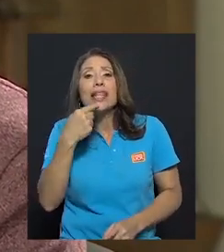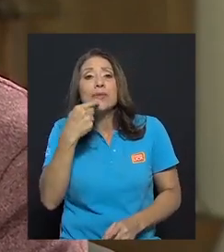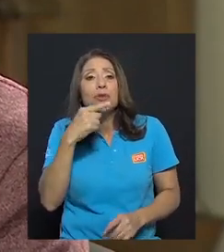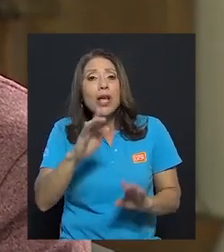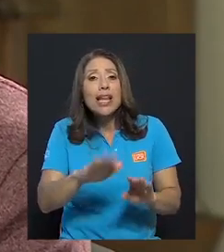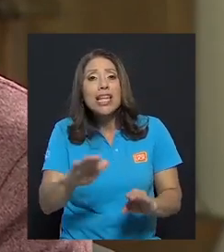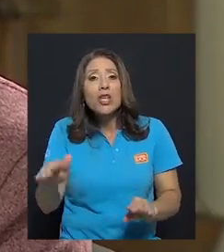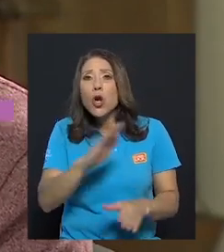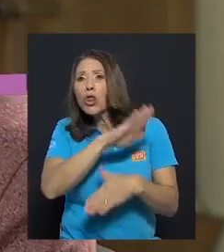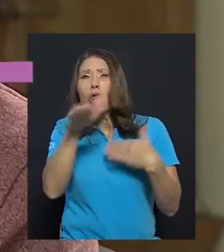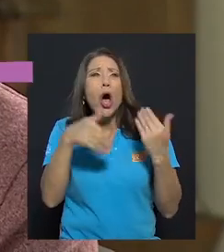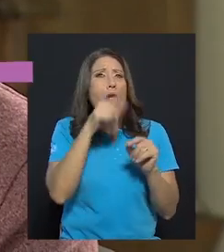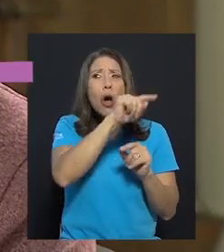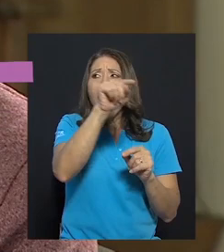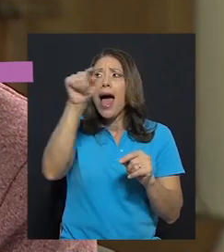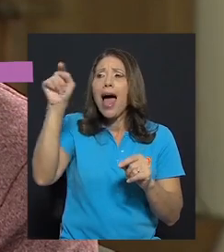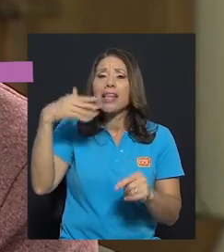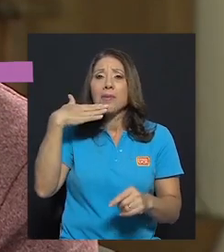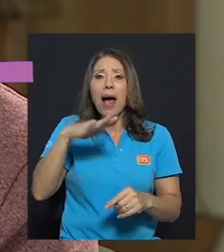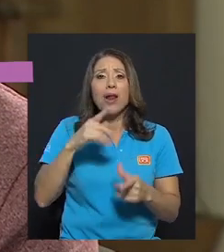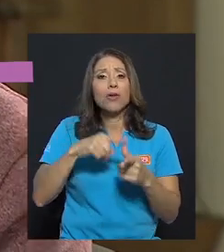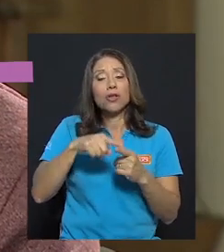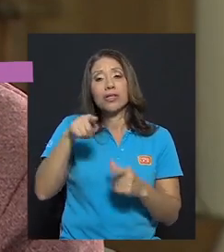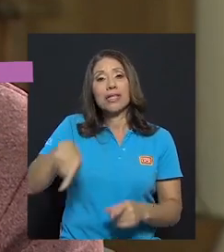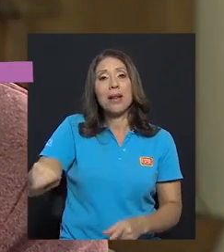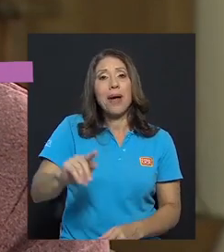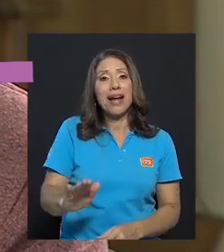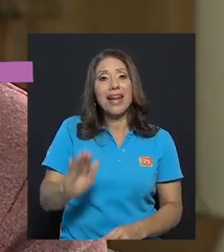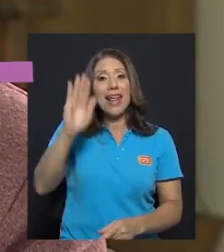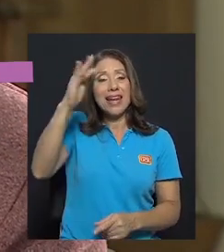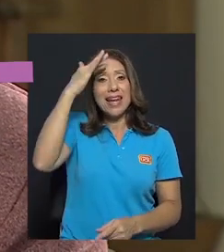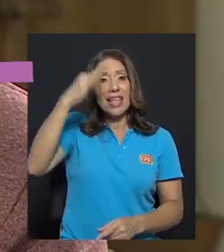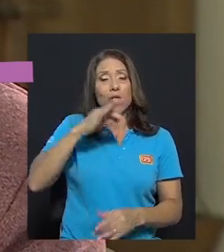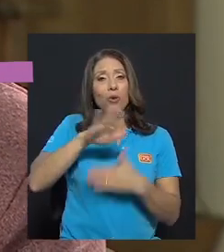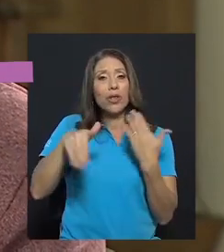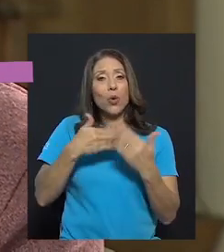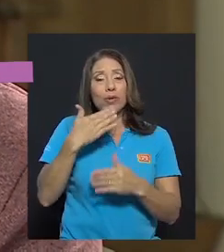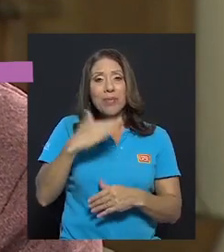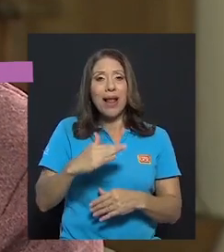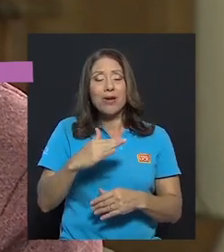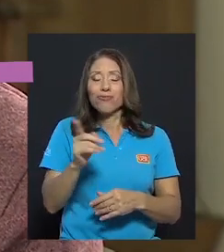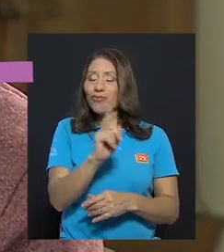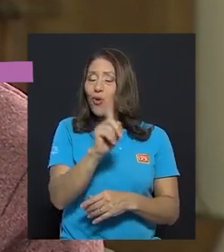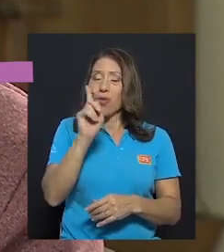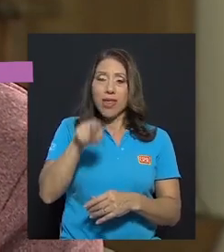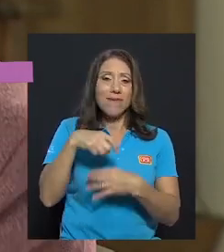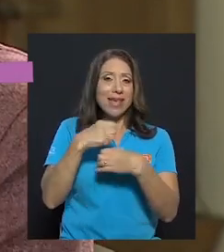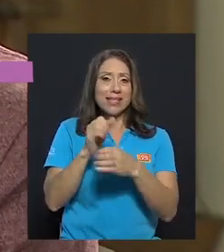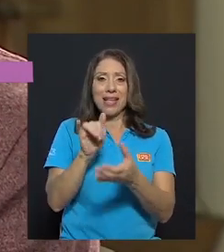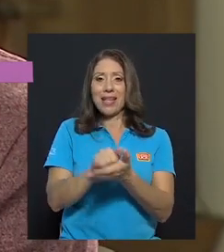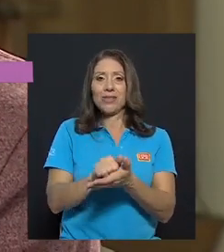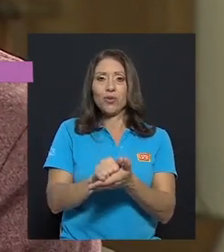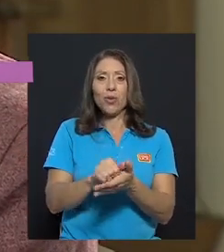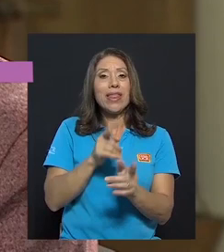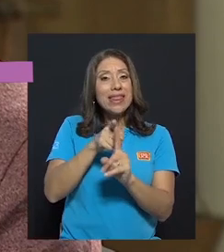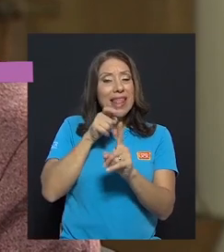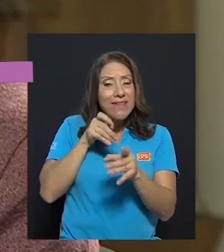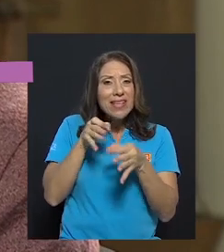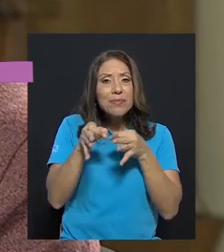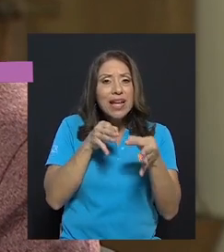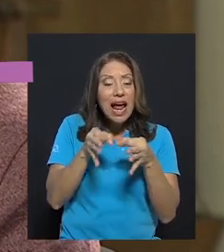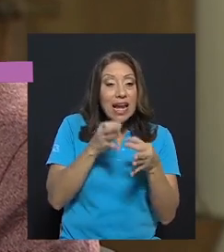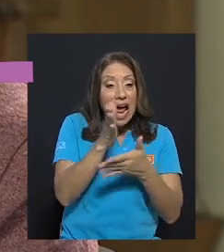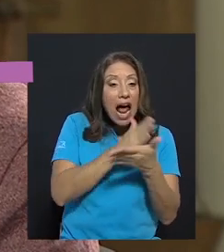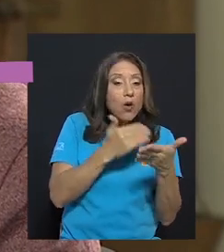creer, él va a crecer creyendo de que absolutamente todo es malo y al niño no hay que hacerle eso. Desde edades tempranas hay que explicarles por qué es malo y por qué